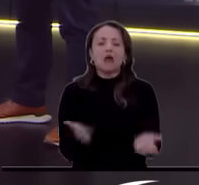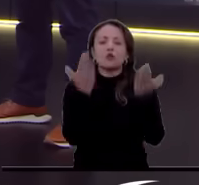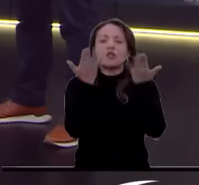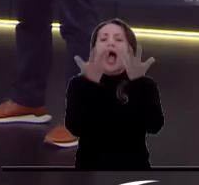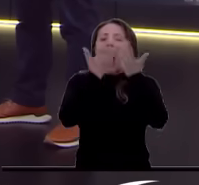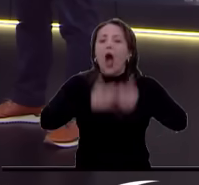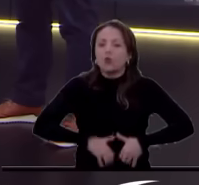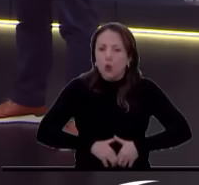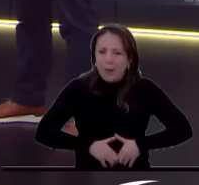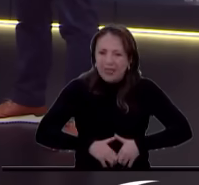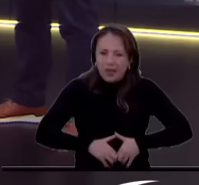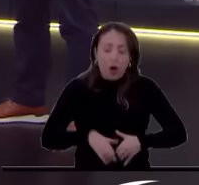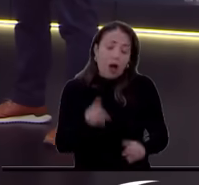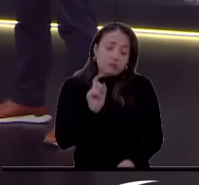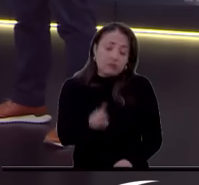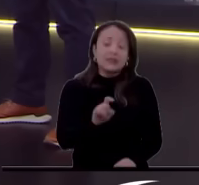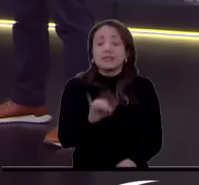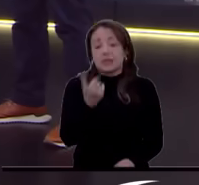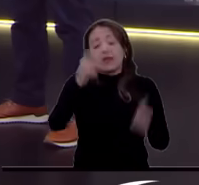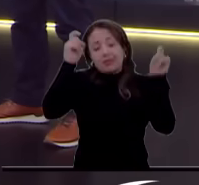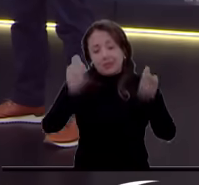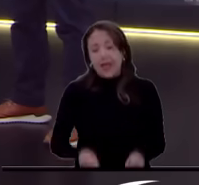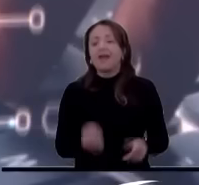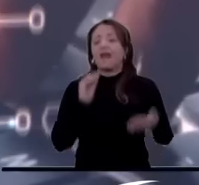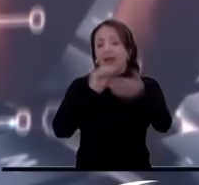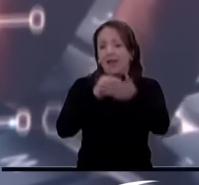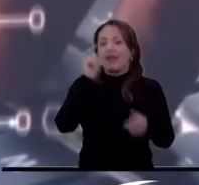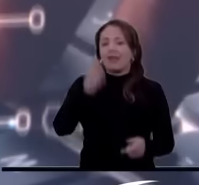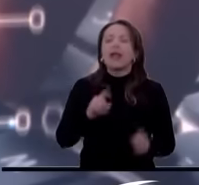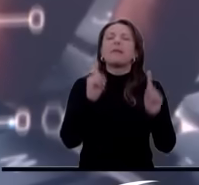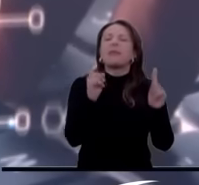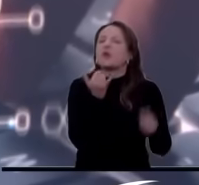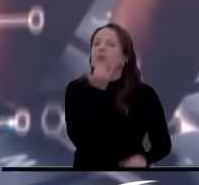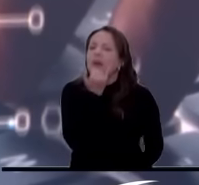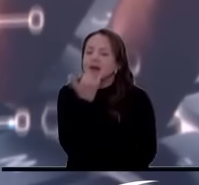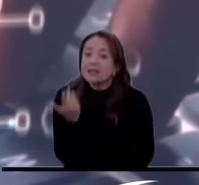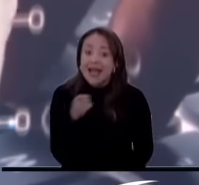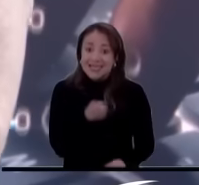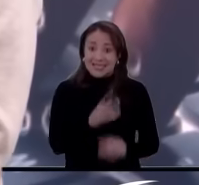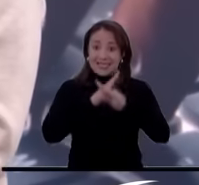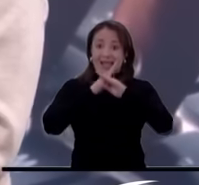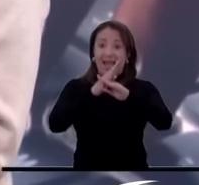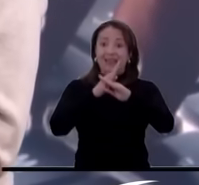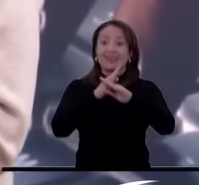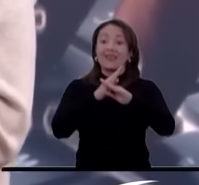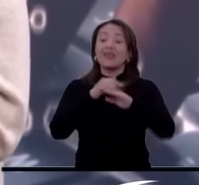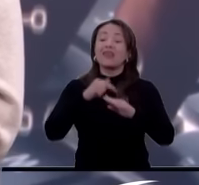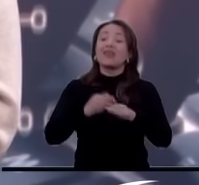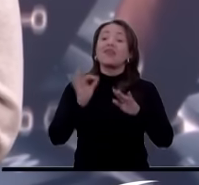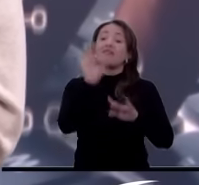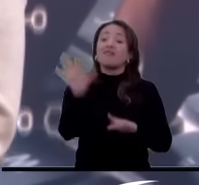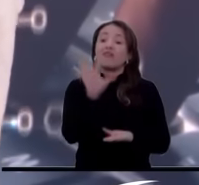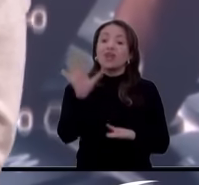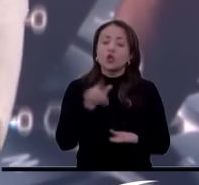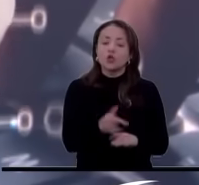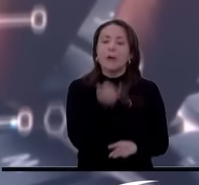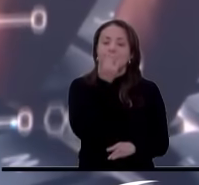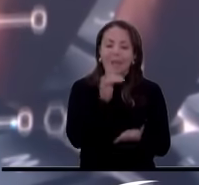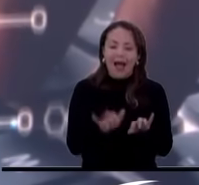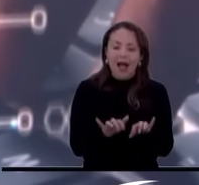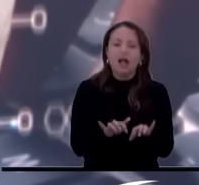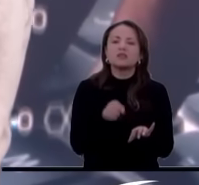sí y que sí o sí hay que tener y que sí o sí hay que tener Pues resulta que uno de esos antivir quedó mal escrito y le decía al computador que